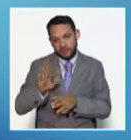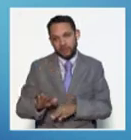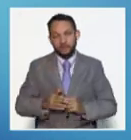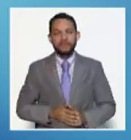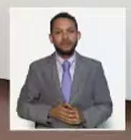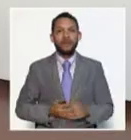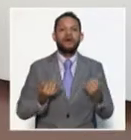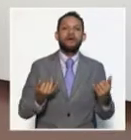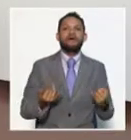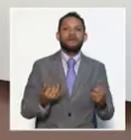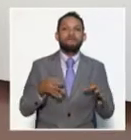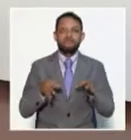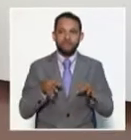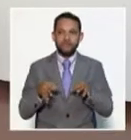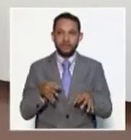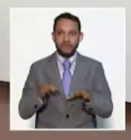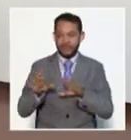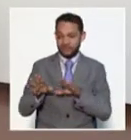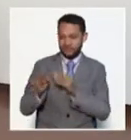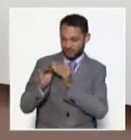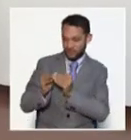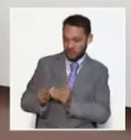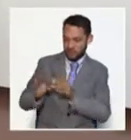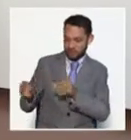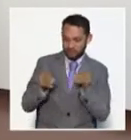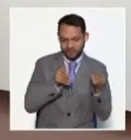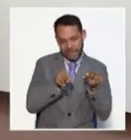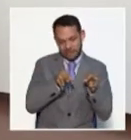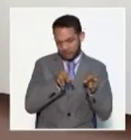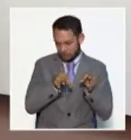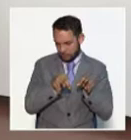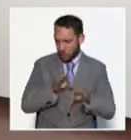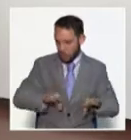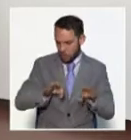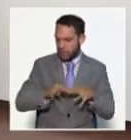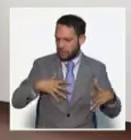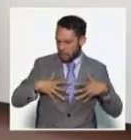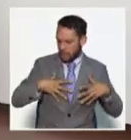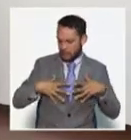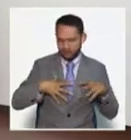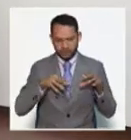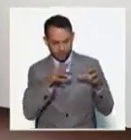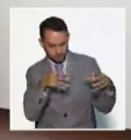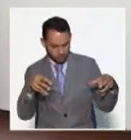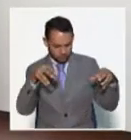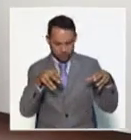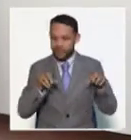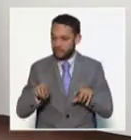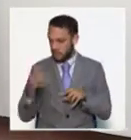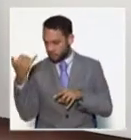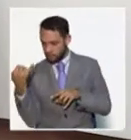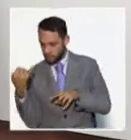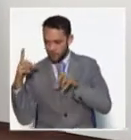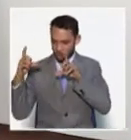contamos como con un modelo anatómico para explicar las personas de manera más didáctica también lo que acaban de ver en pantalla pero para que la